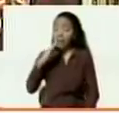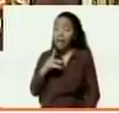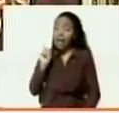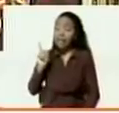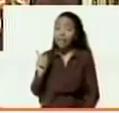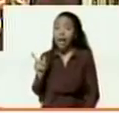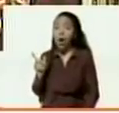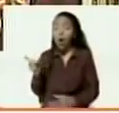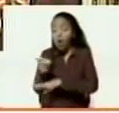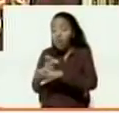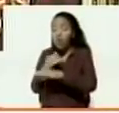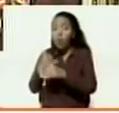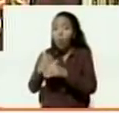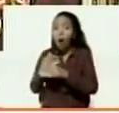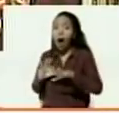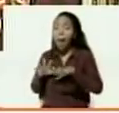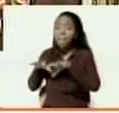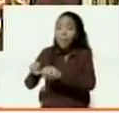fascista,